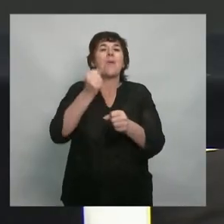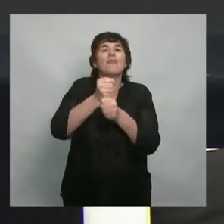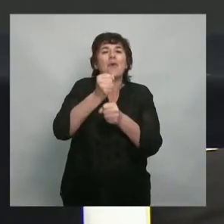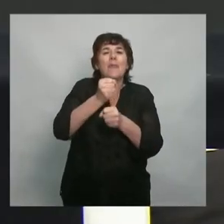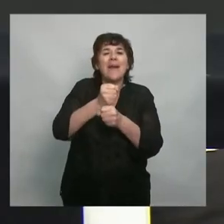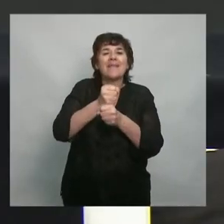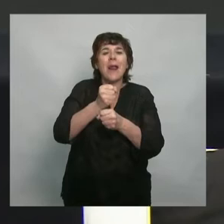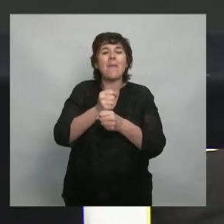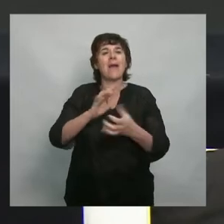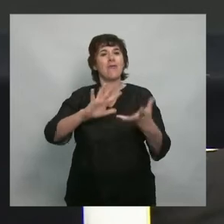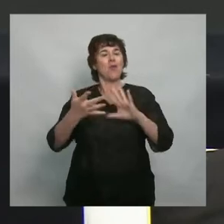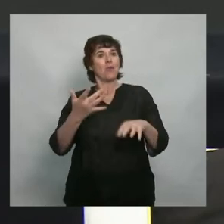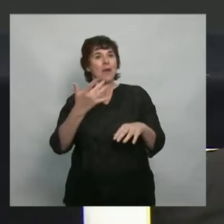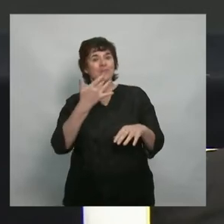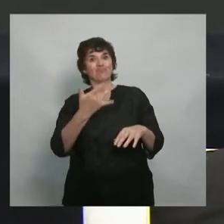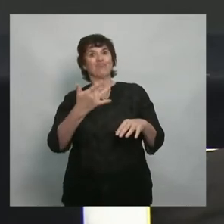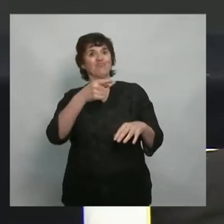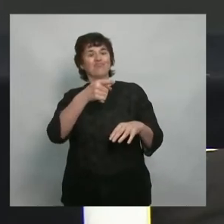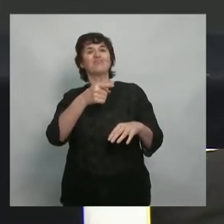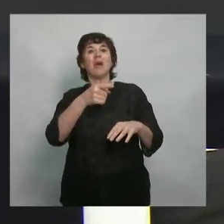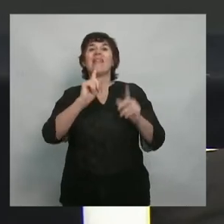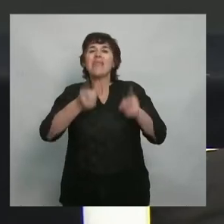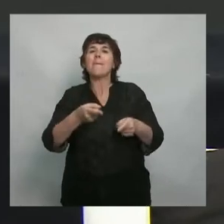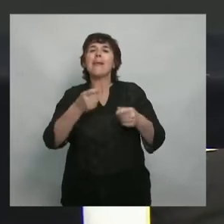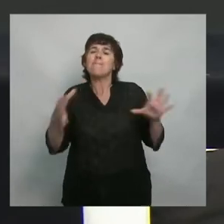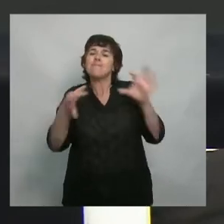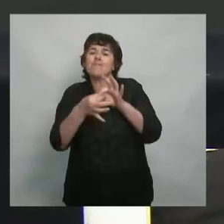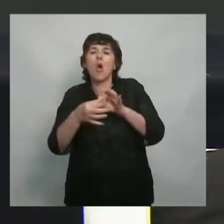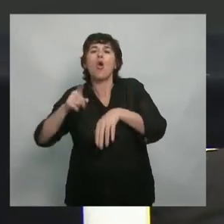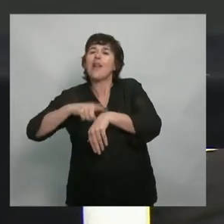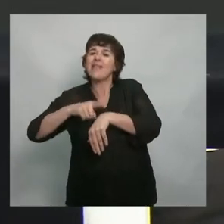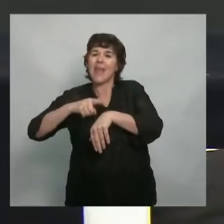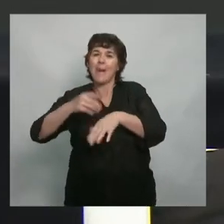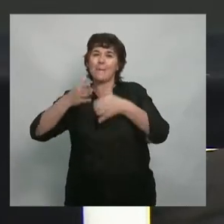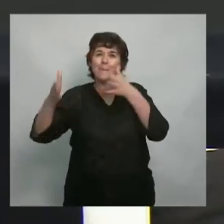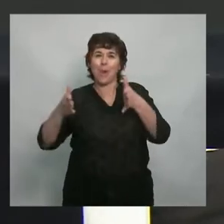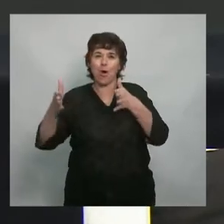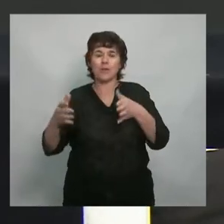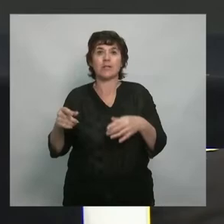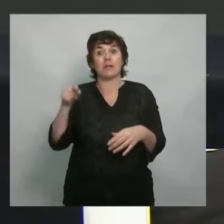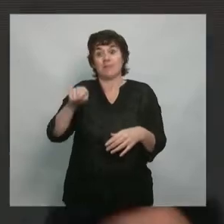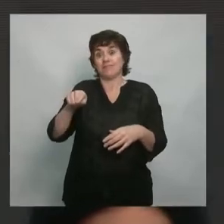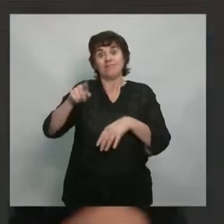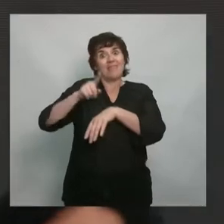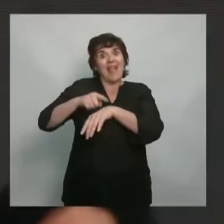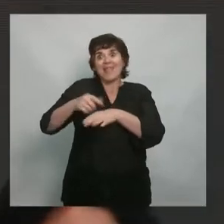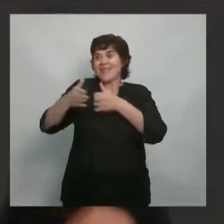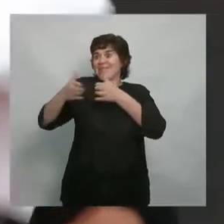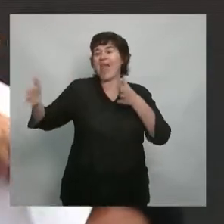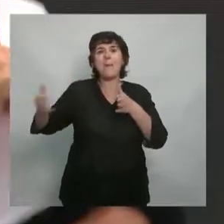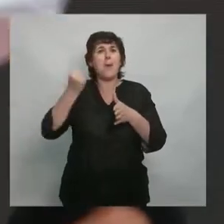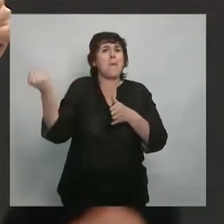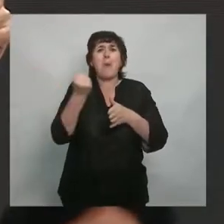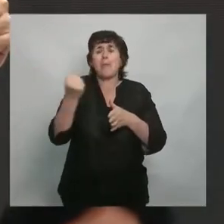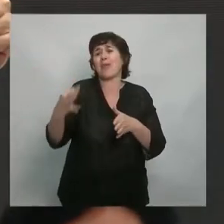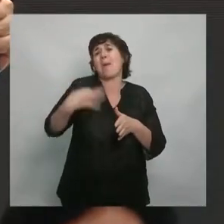trabajar estéticamente con el tiempo, que es una de las dimensiones fundamentales de la vida. Y